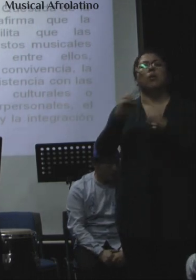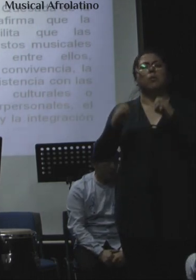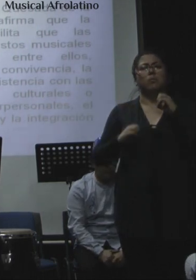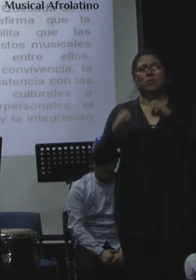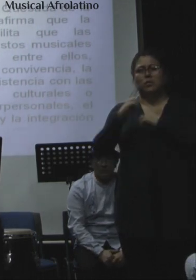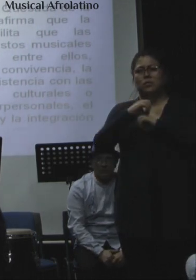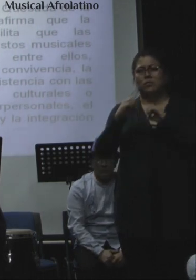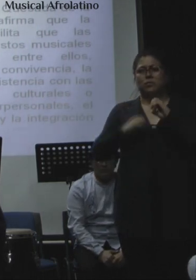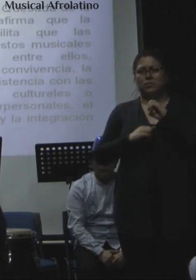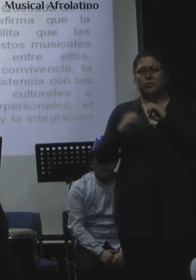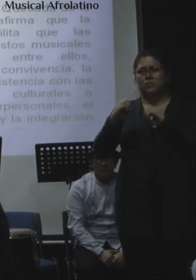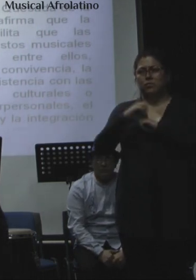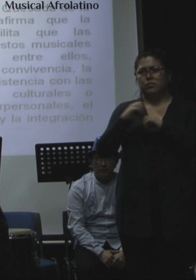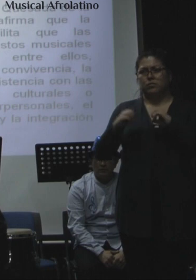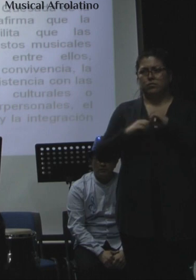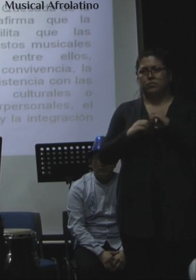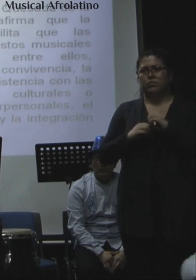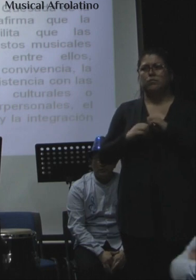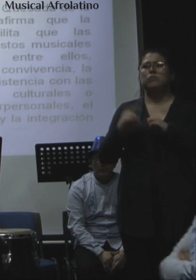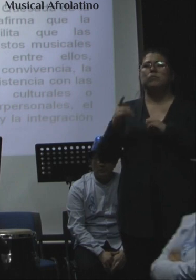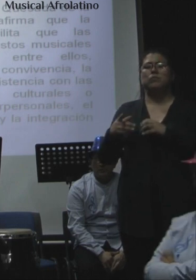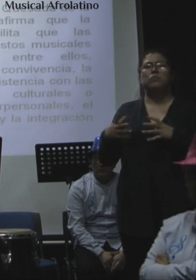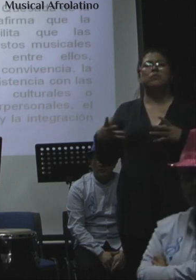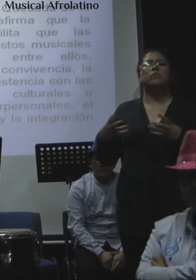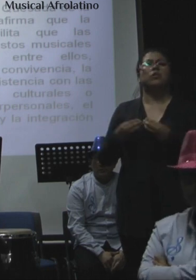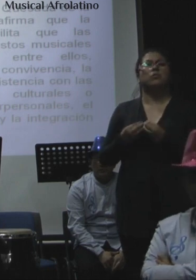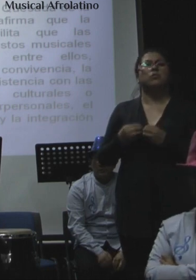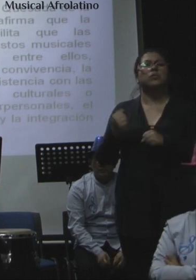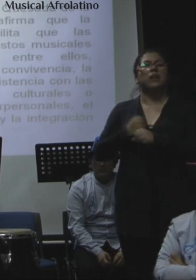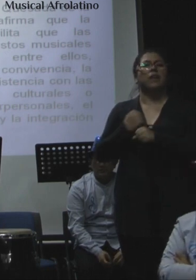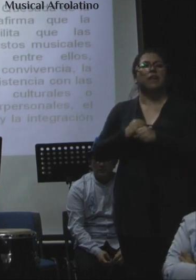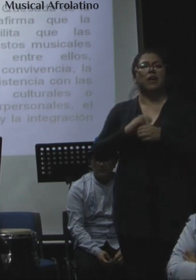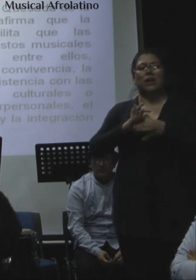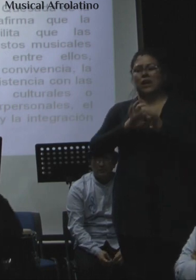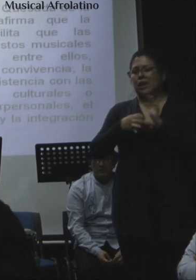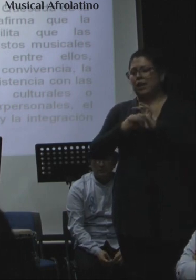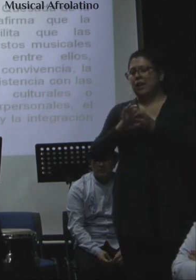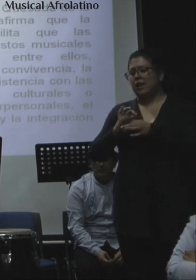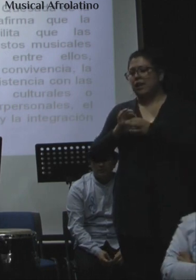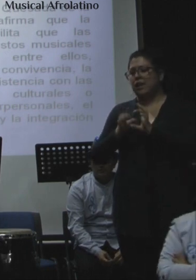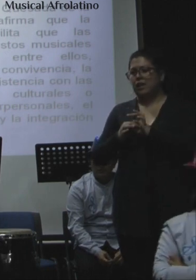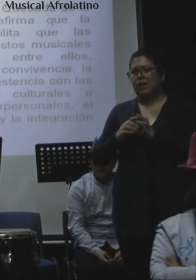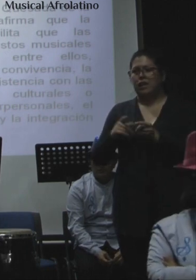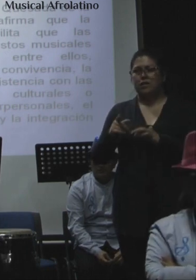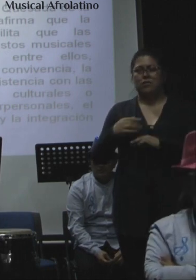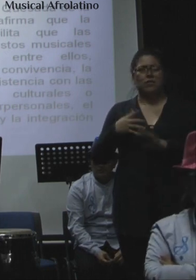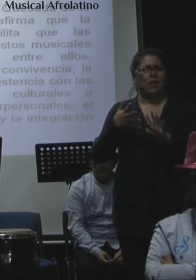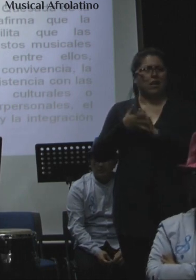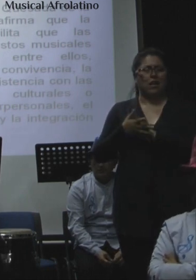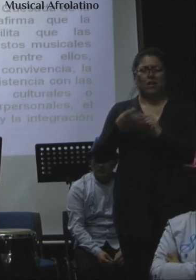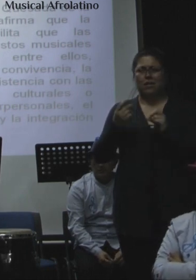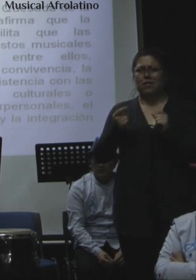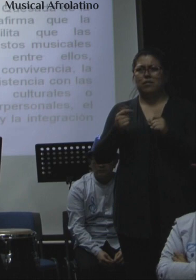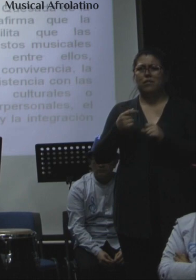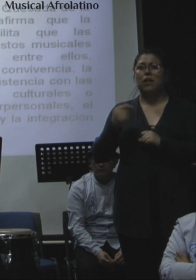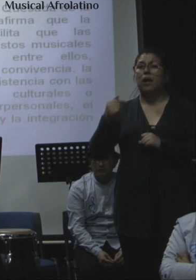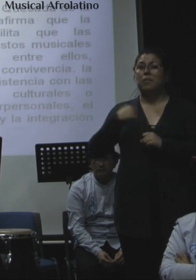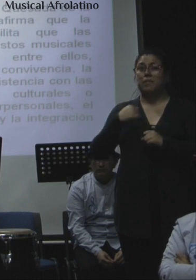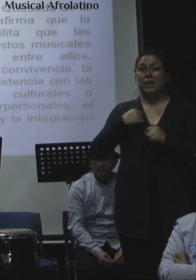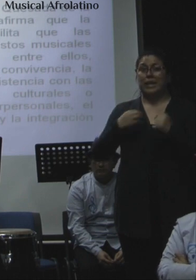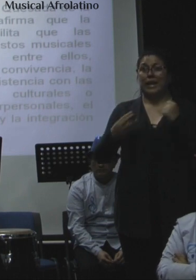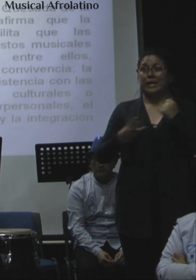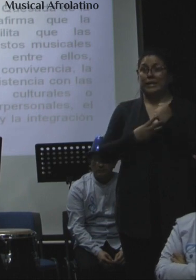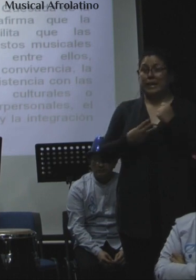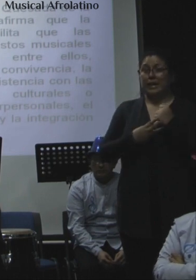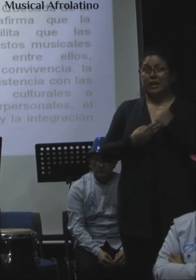Compensar. Programa Enlaces. Ellos se conocieron allí. Rápidamente les comento. A mí me envió el SENA para que